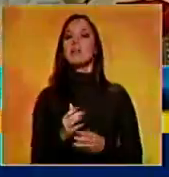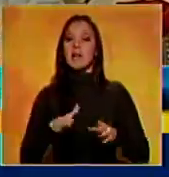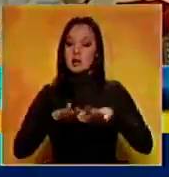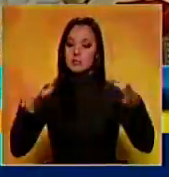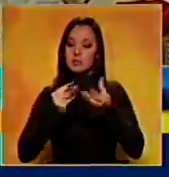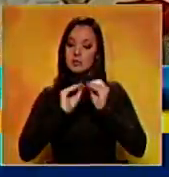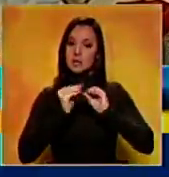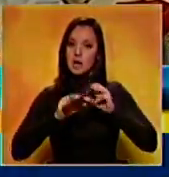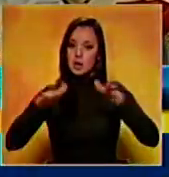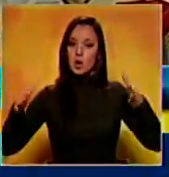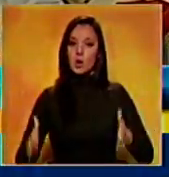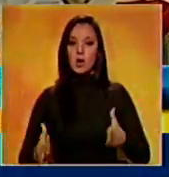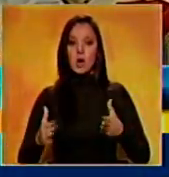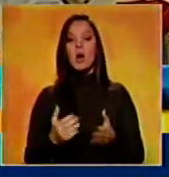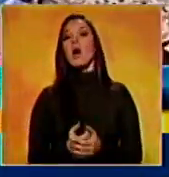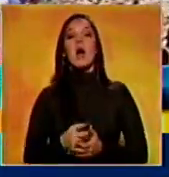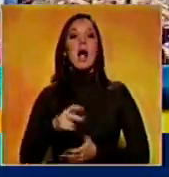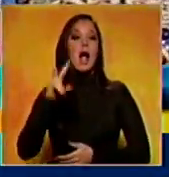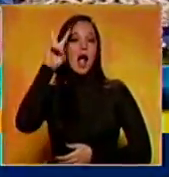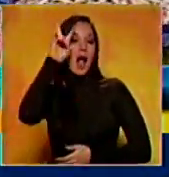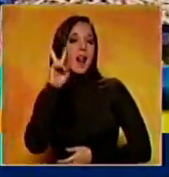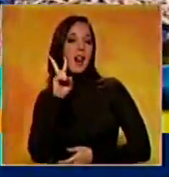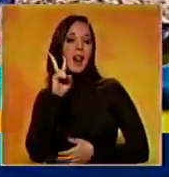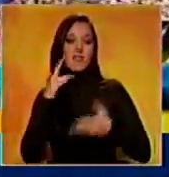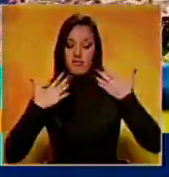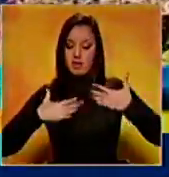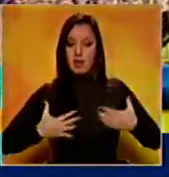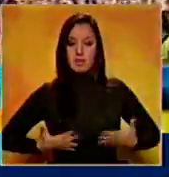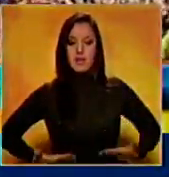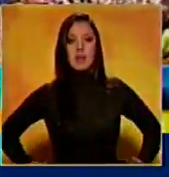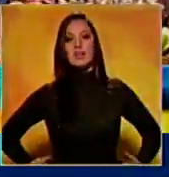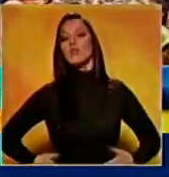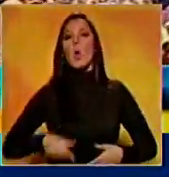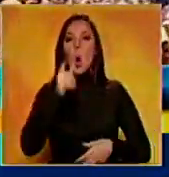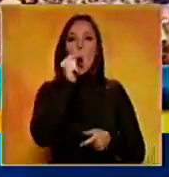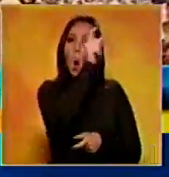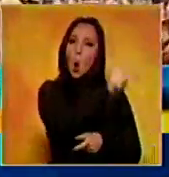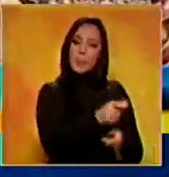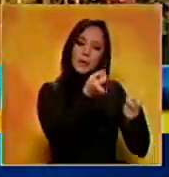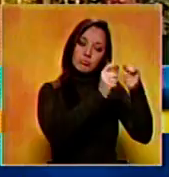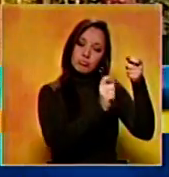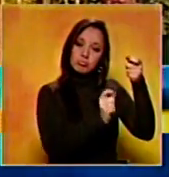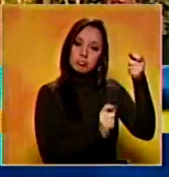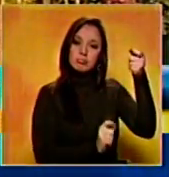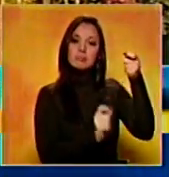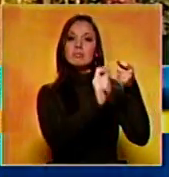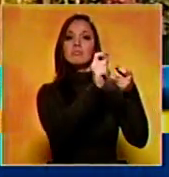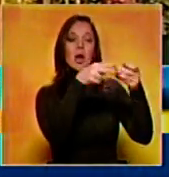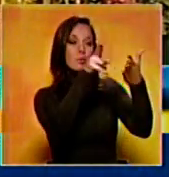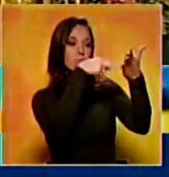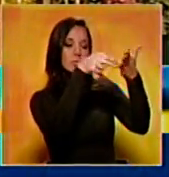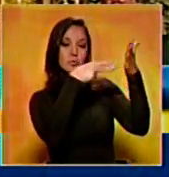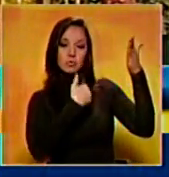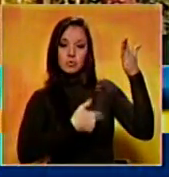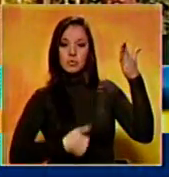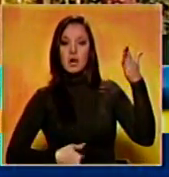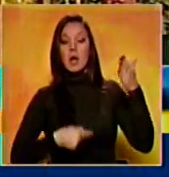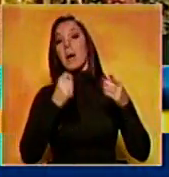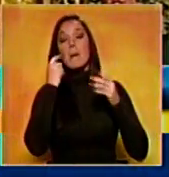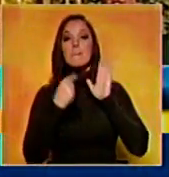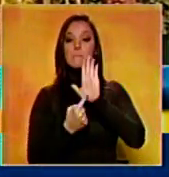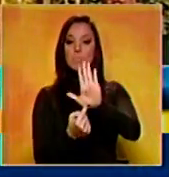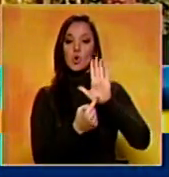para este evento el traje que luce vallita fue elaborado por el artista José Gregorio Valencia que a través de la pintura mostró los milagros más